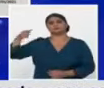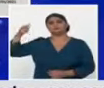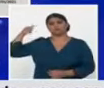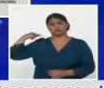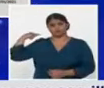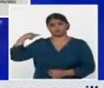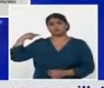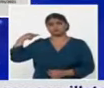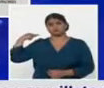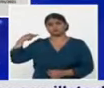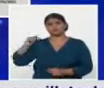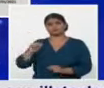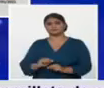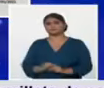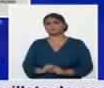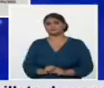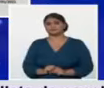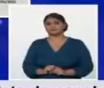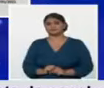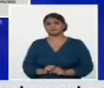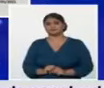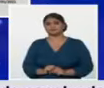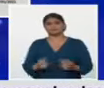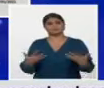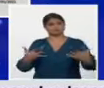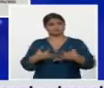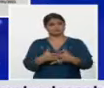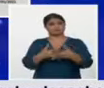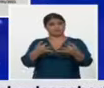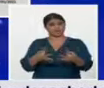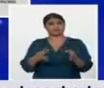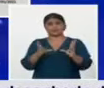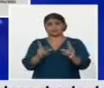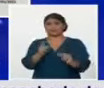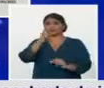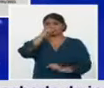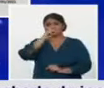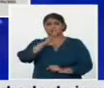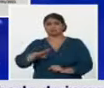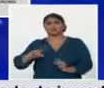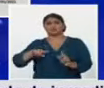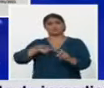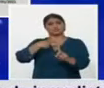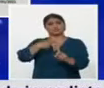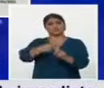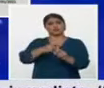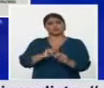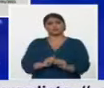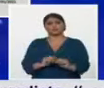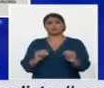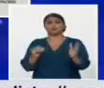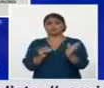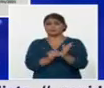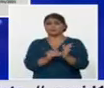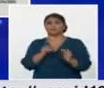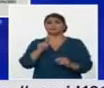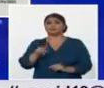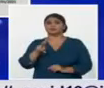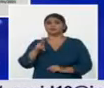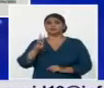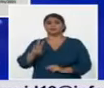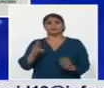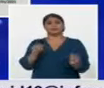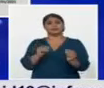corresponde con este número de casos. Como había dicho, de los 1.123 casos